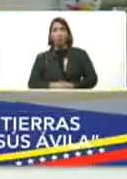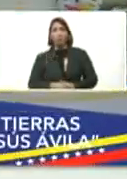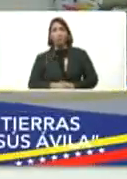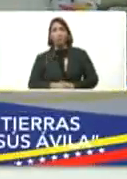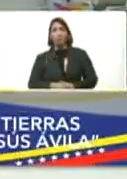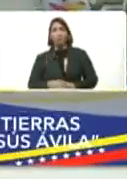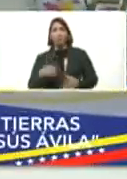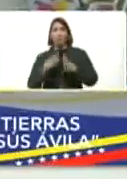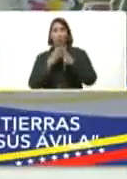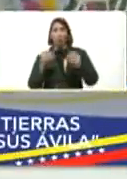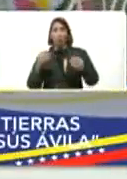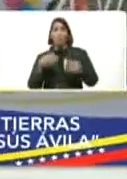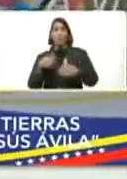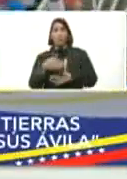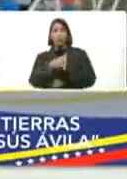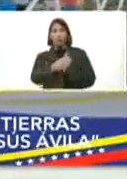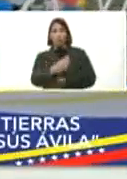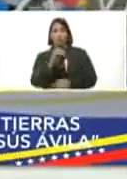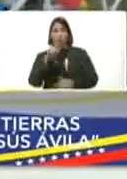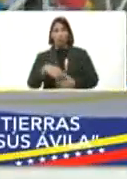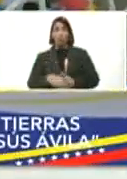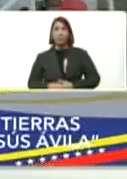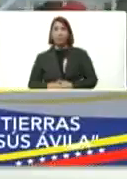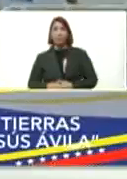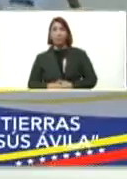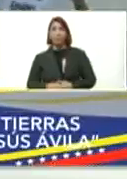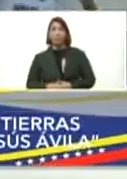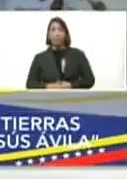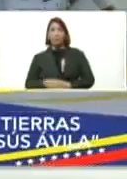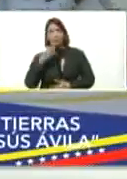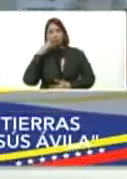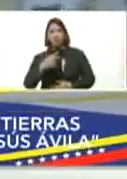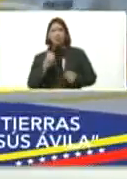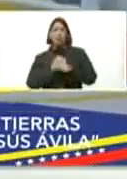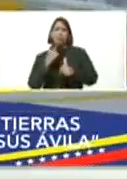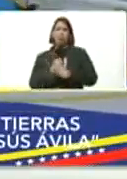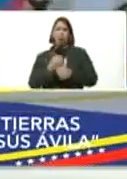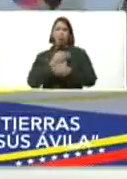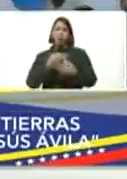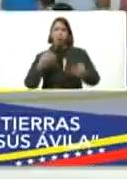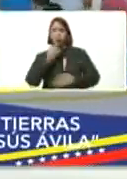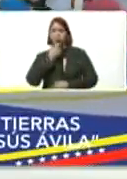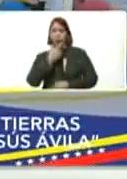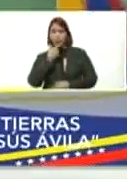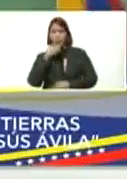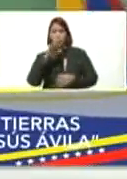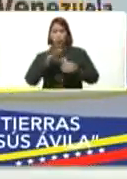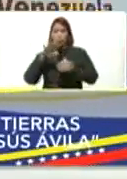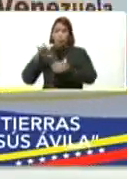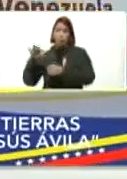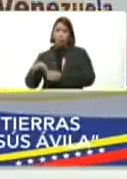los pescadores, pescadoras. Estuve viendo un trabajo muy bueno en Cultivando Patria, que se llama el programa